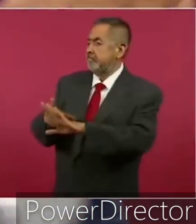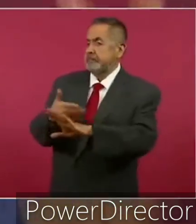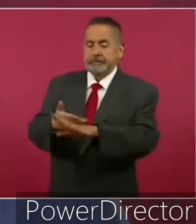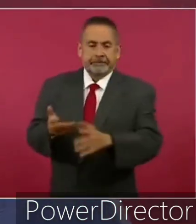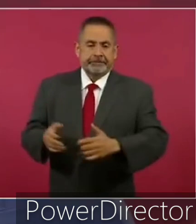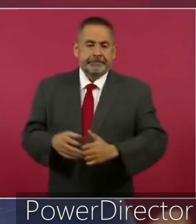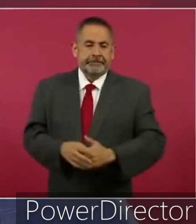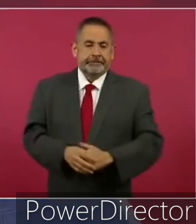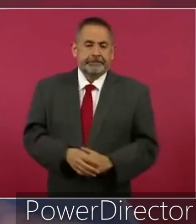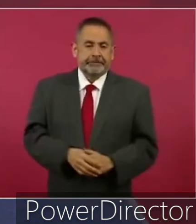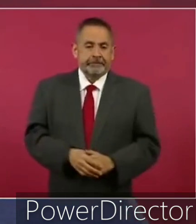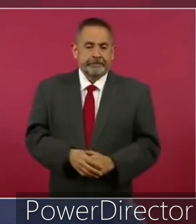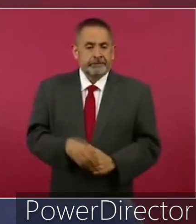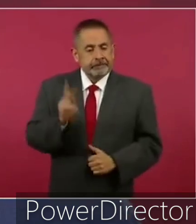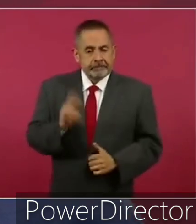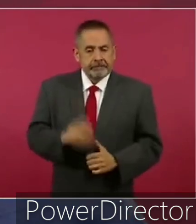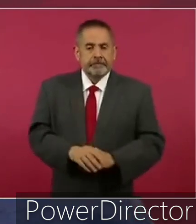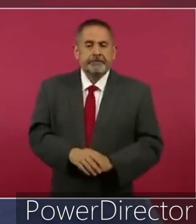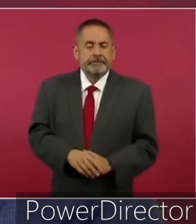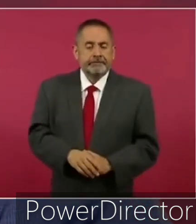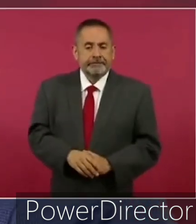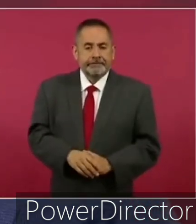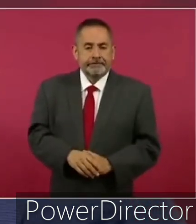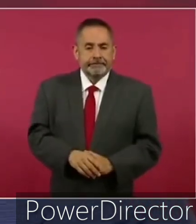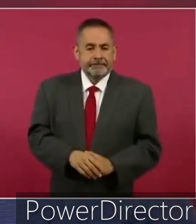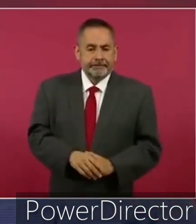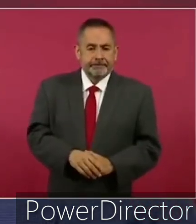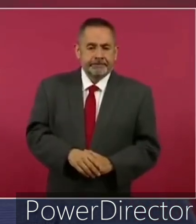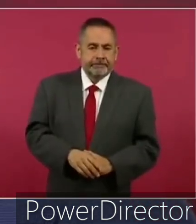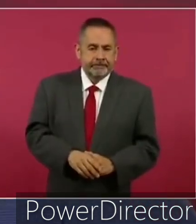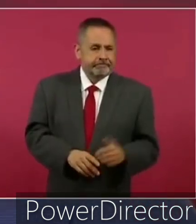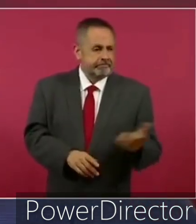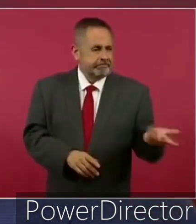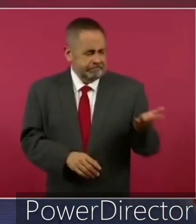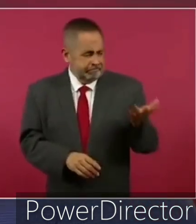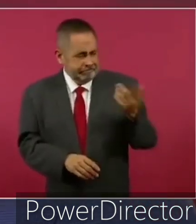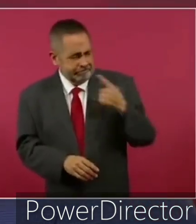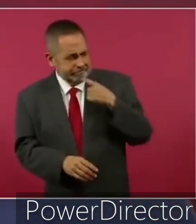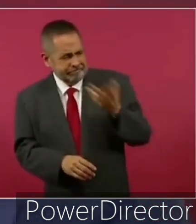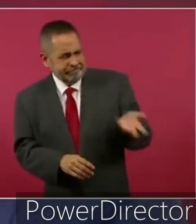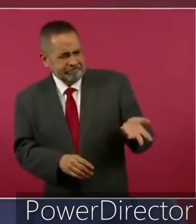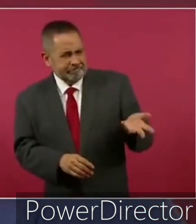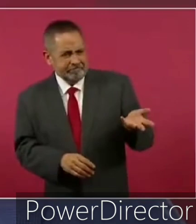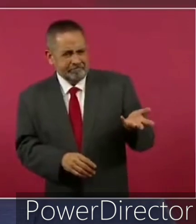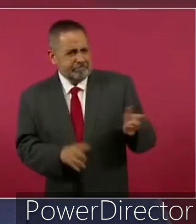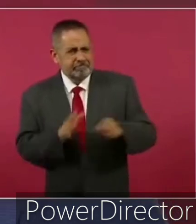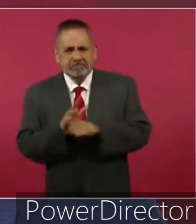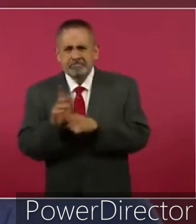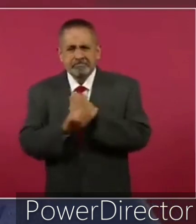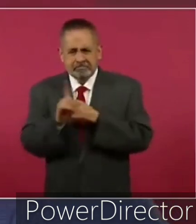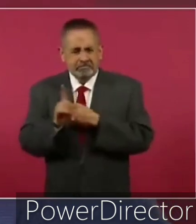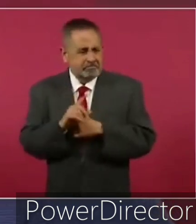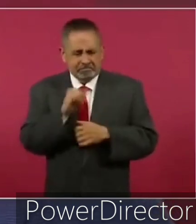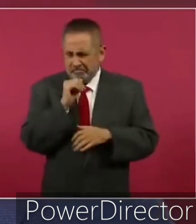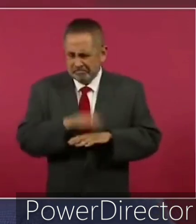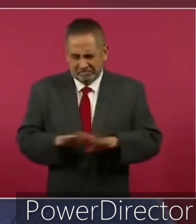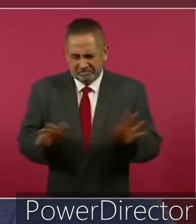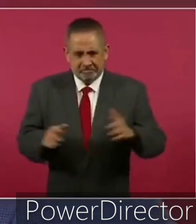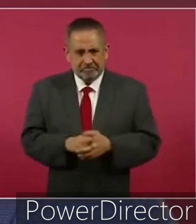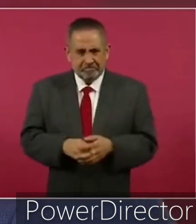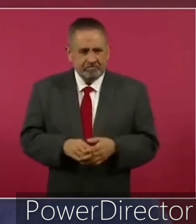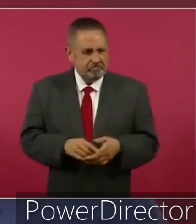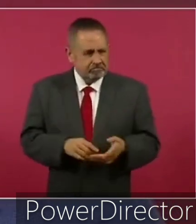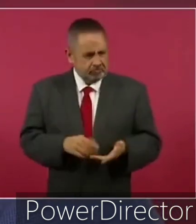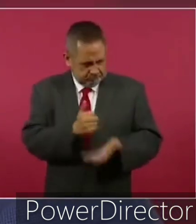O sea, pero ¿qué demanda? Nada. ¿Cuál es el problema? Nada.